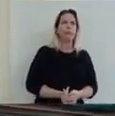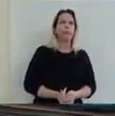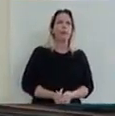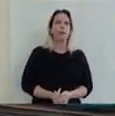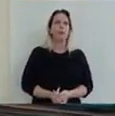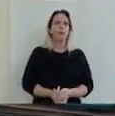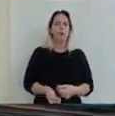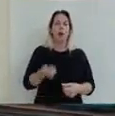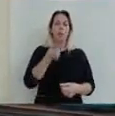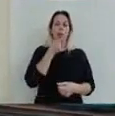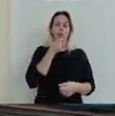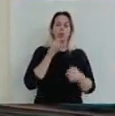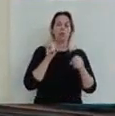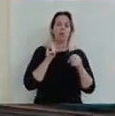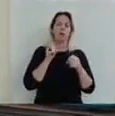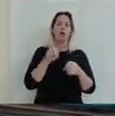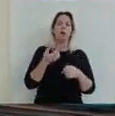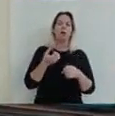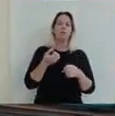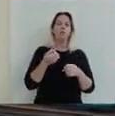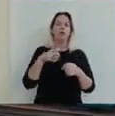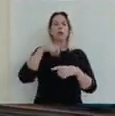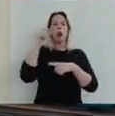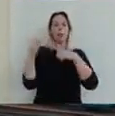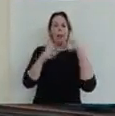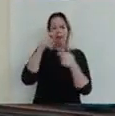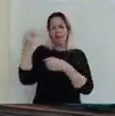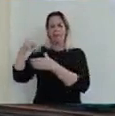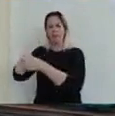algas, ¿no?, que como bien relató acá el doctor,